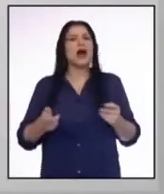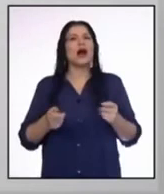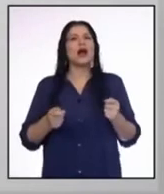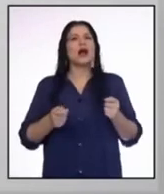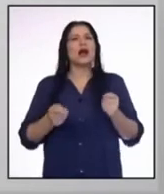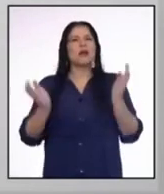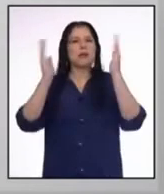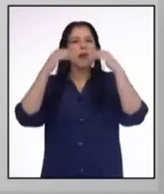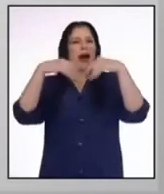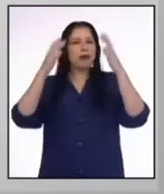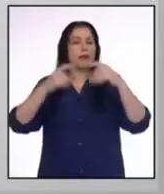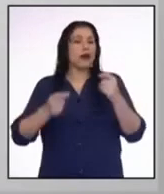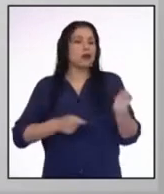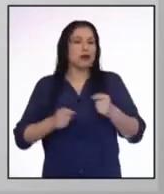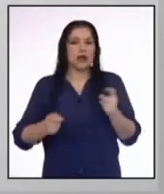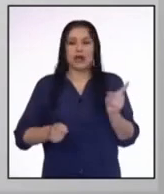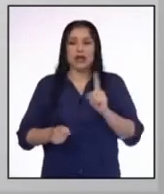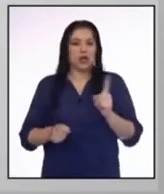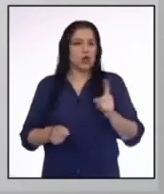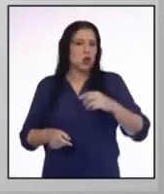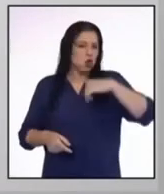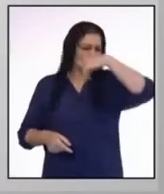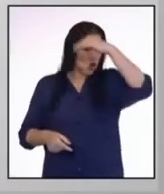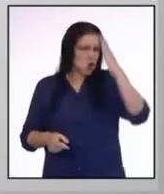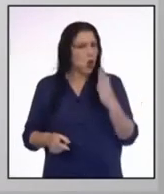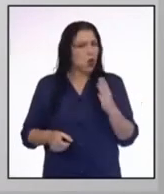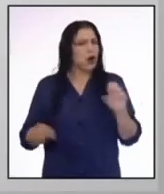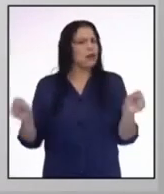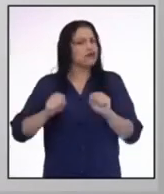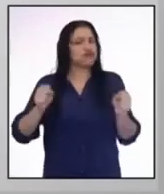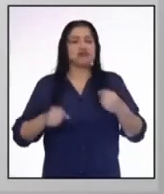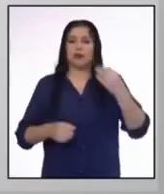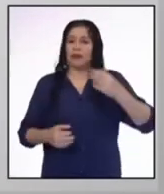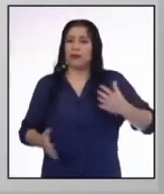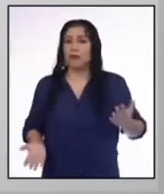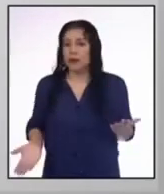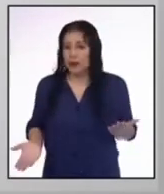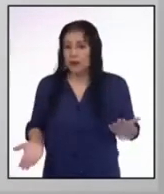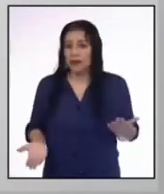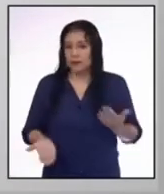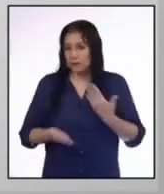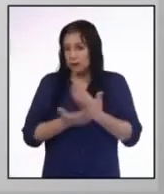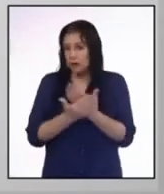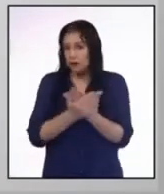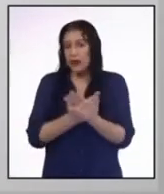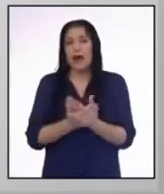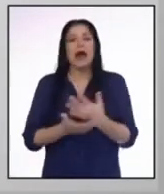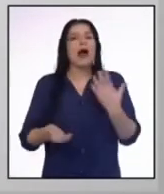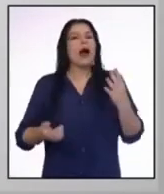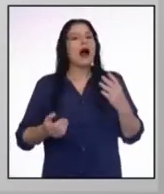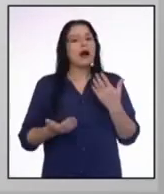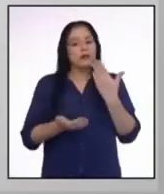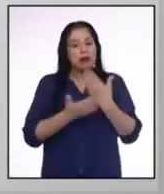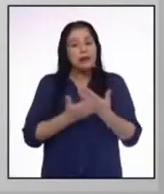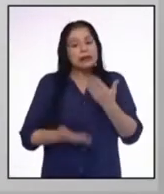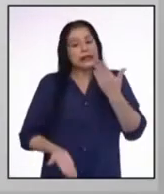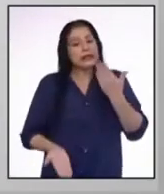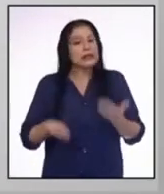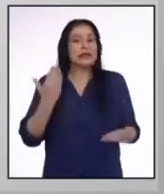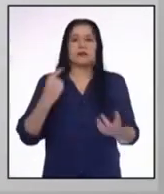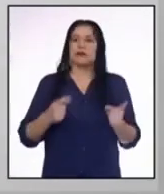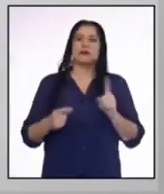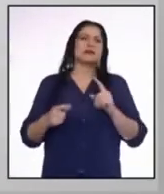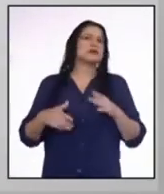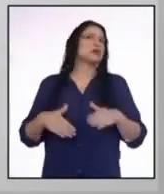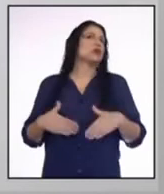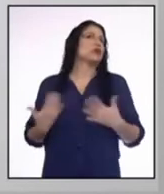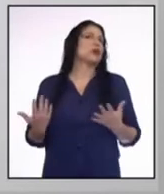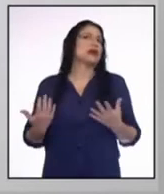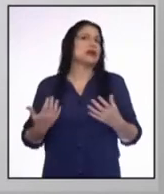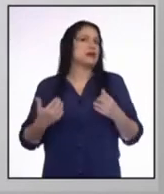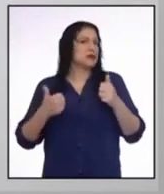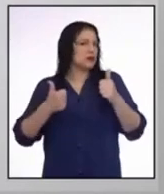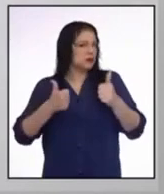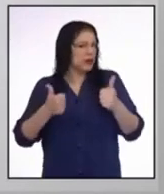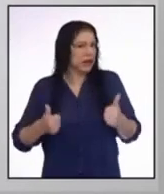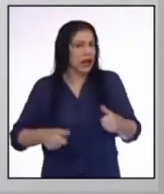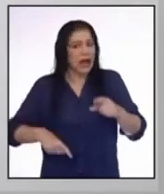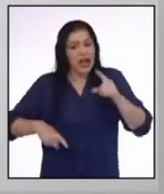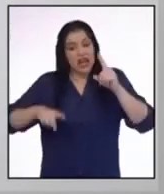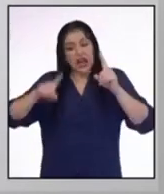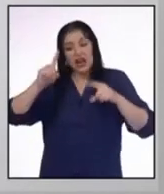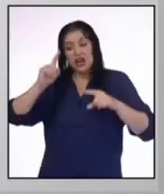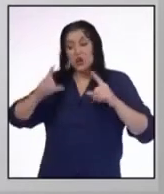controlada, nunca en un terremoto de verdad. Hay evidencia de que puede no funcionar en